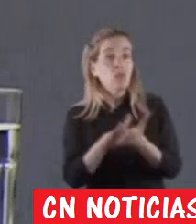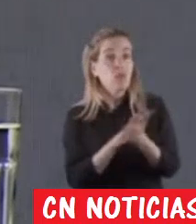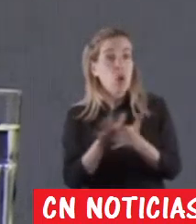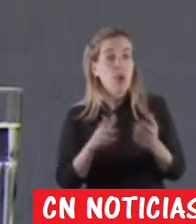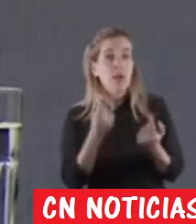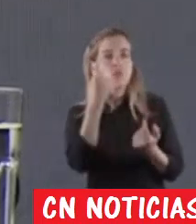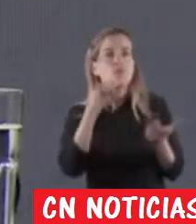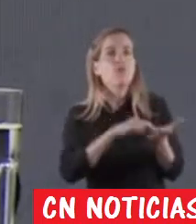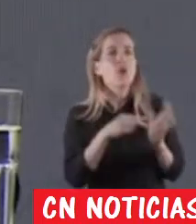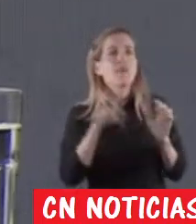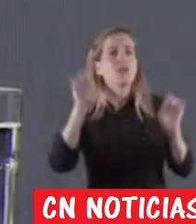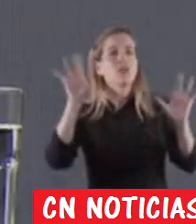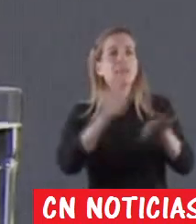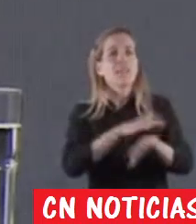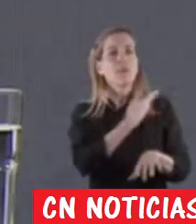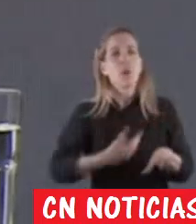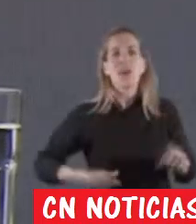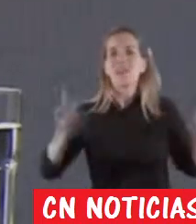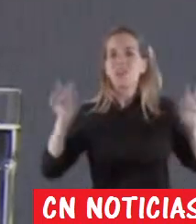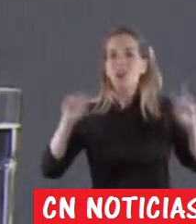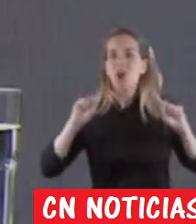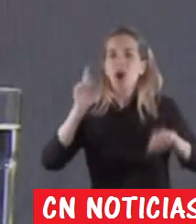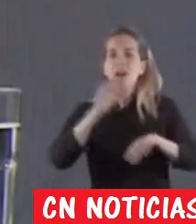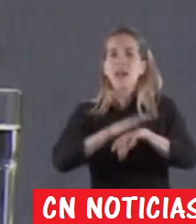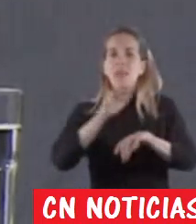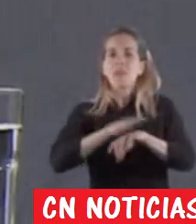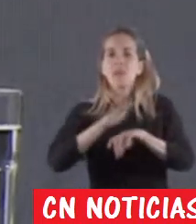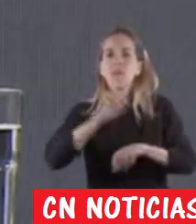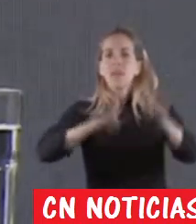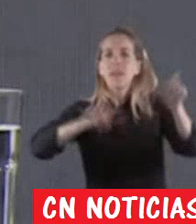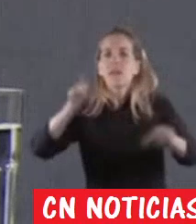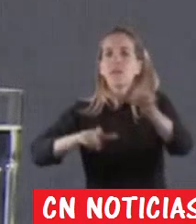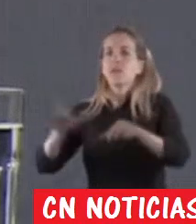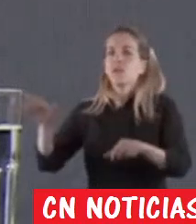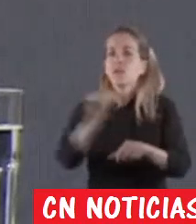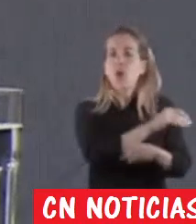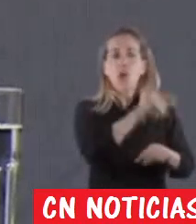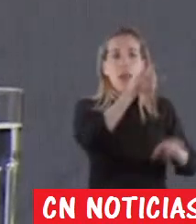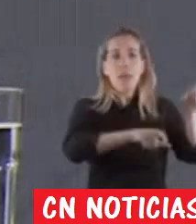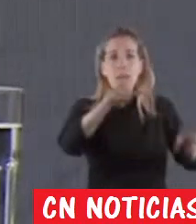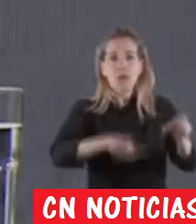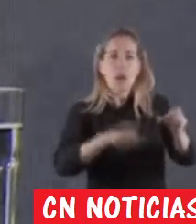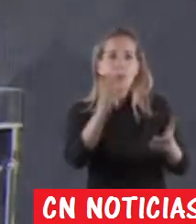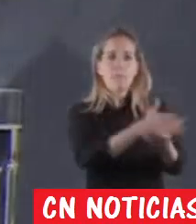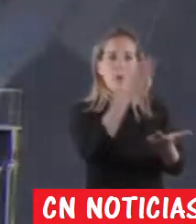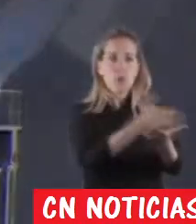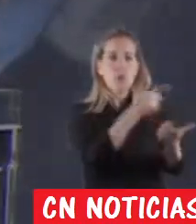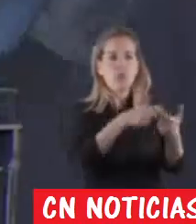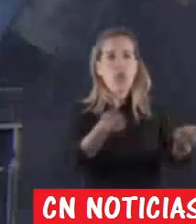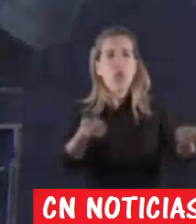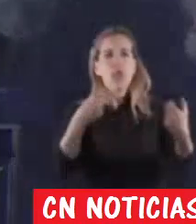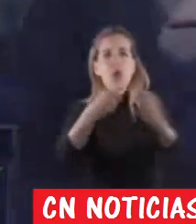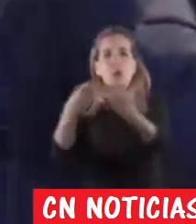problema que debe resolver el gobierno, es responsabilidad de todos y cada uno. del que produce, del que tiene la gran industria y del